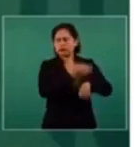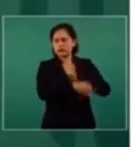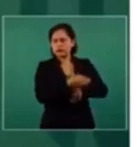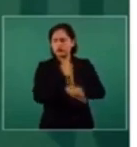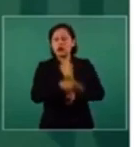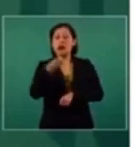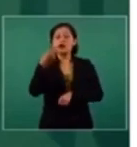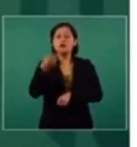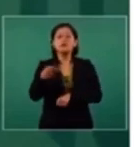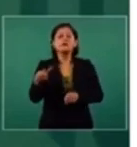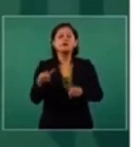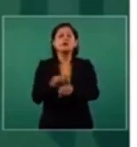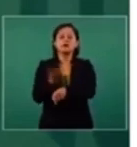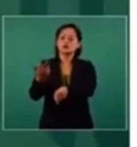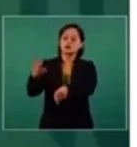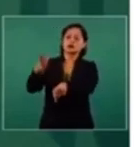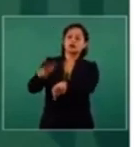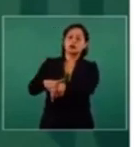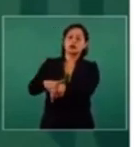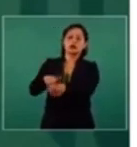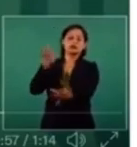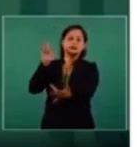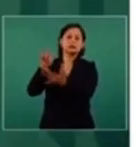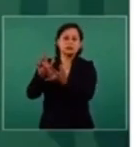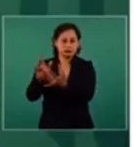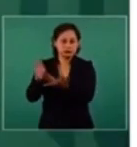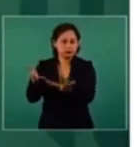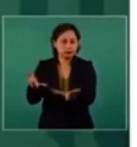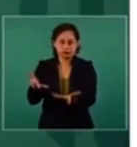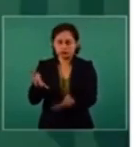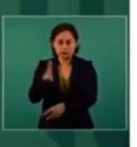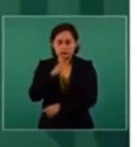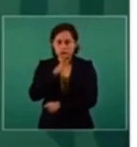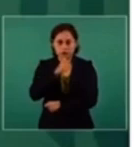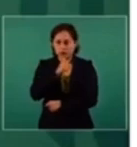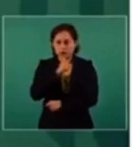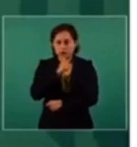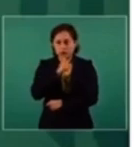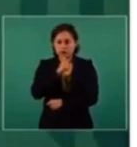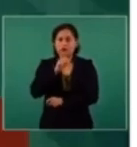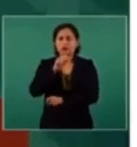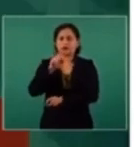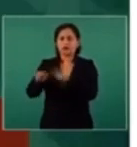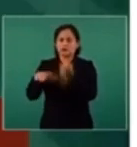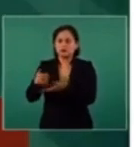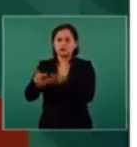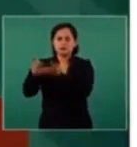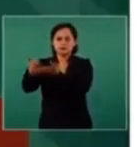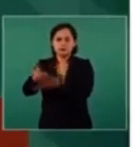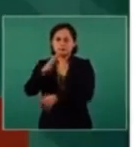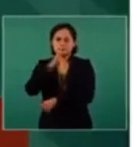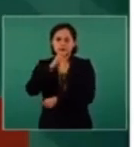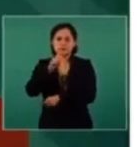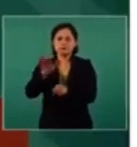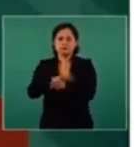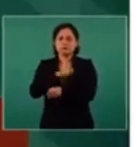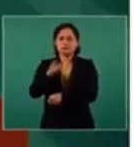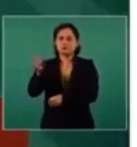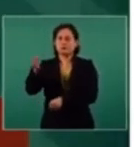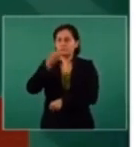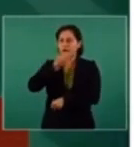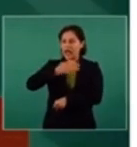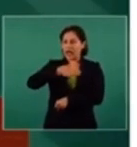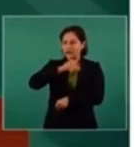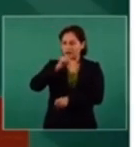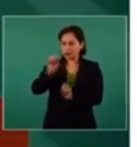quedó incomunicado no hubo manera de asistirlos porque no pudieron comunicarnos lo que